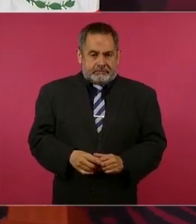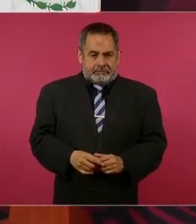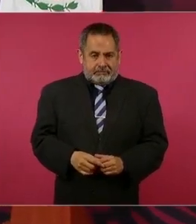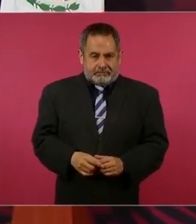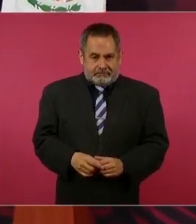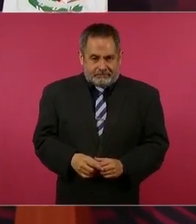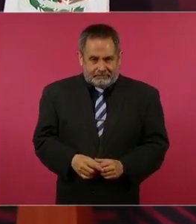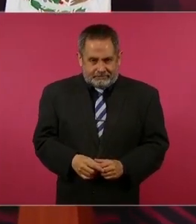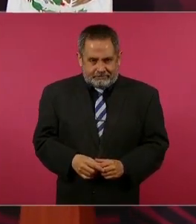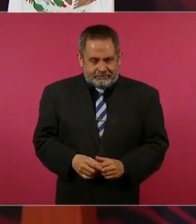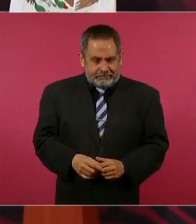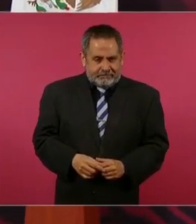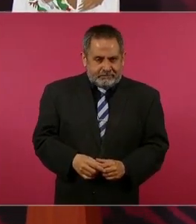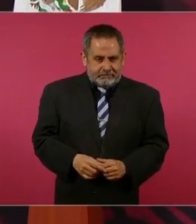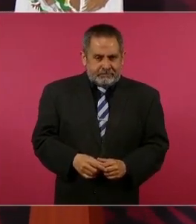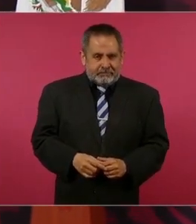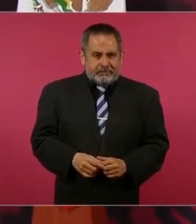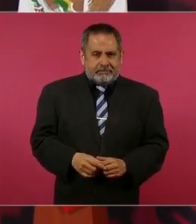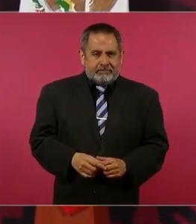sin pretender